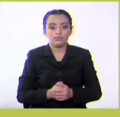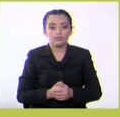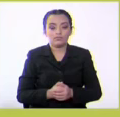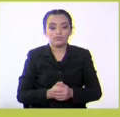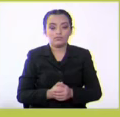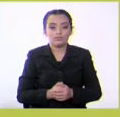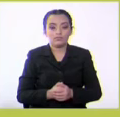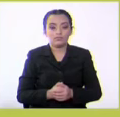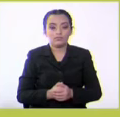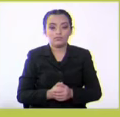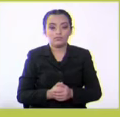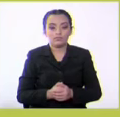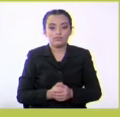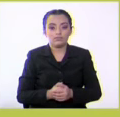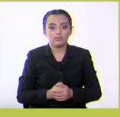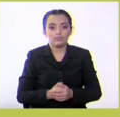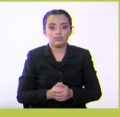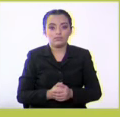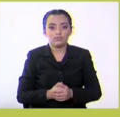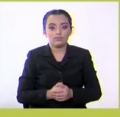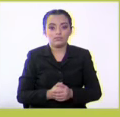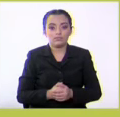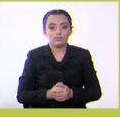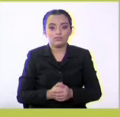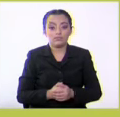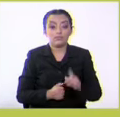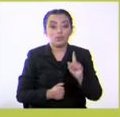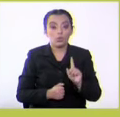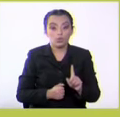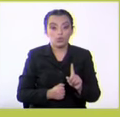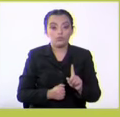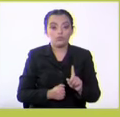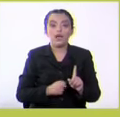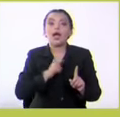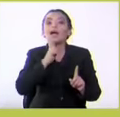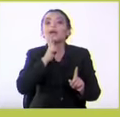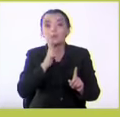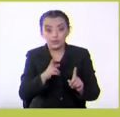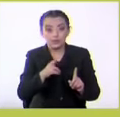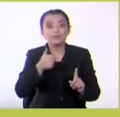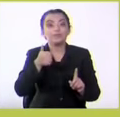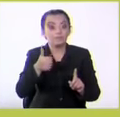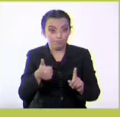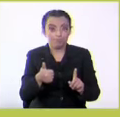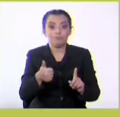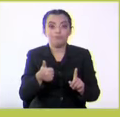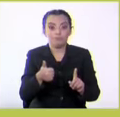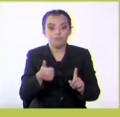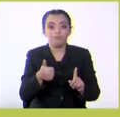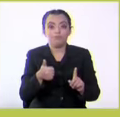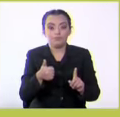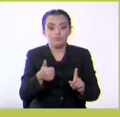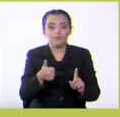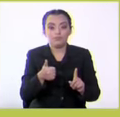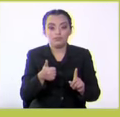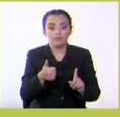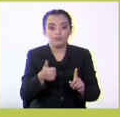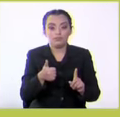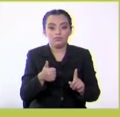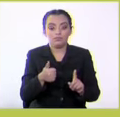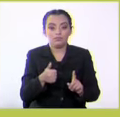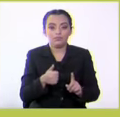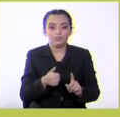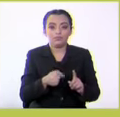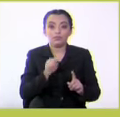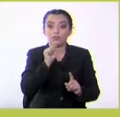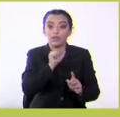Si respondiste deriva genética, nuevamente estás en lo correcto. Es un mecanismo